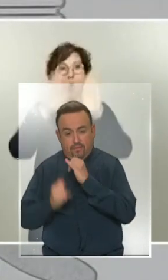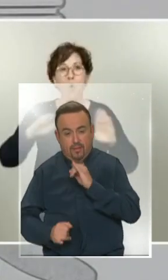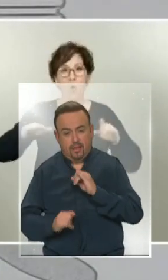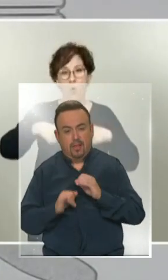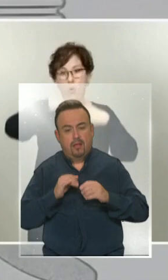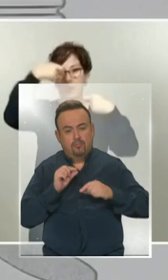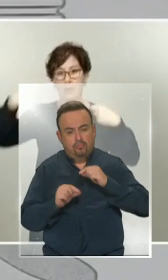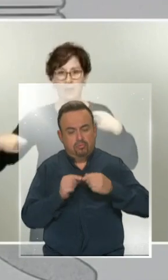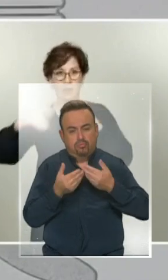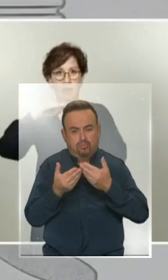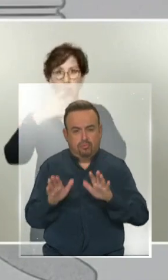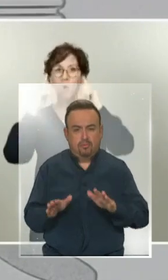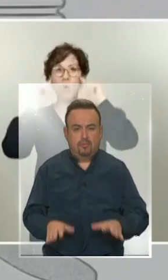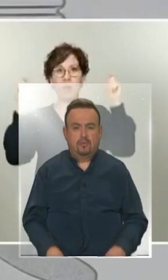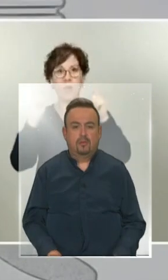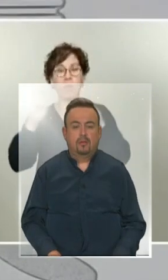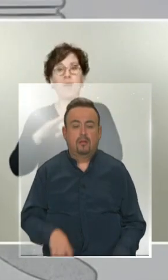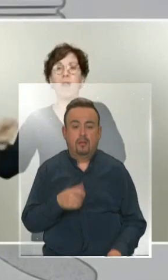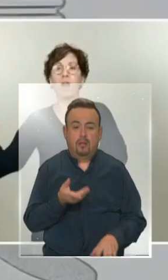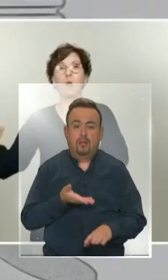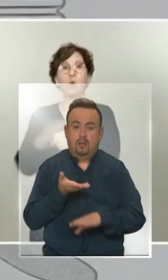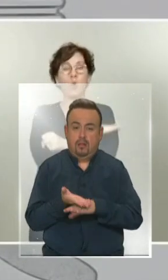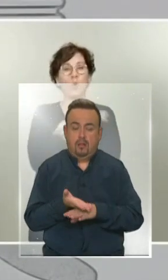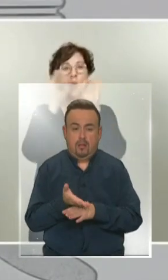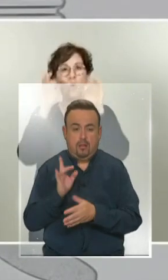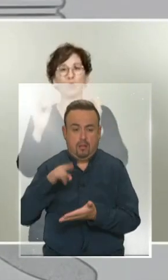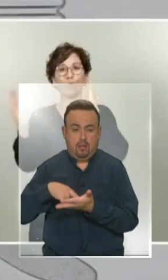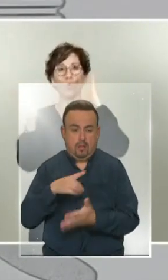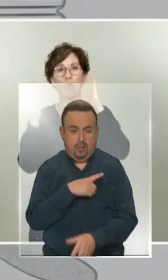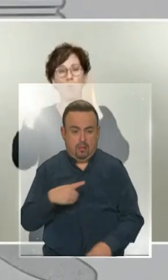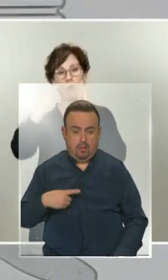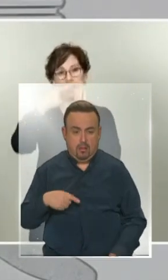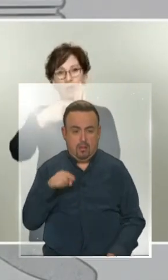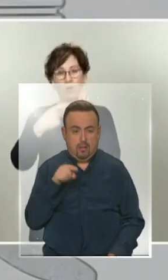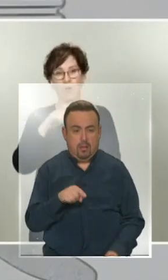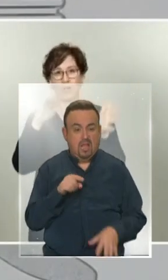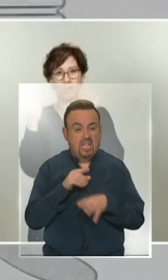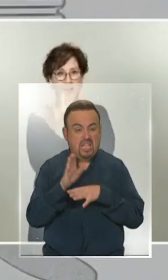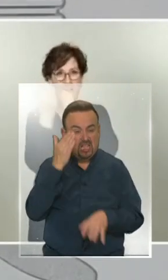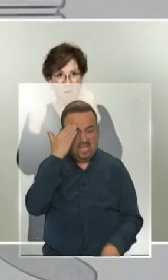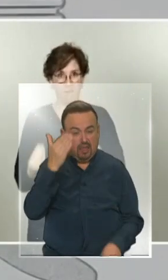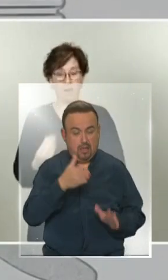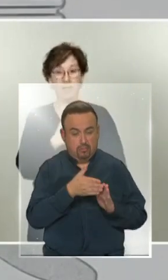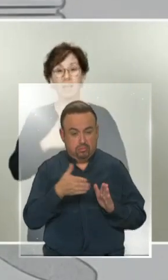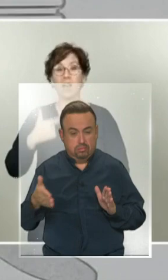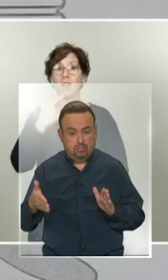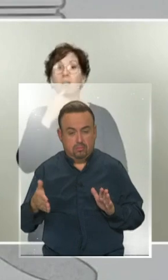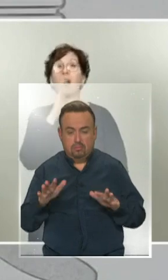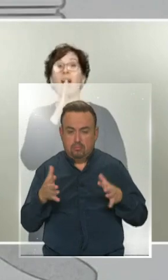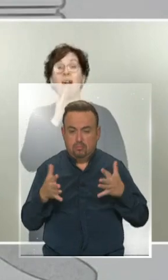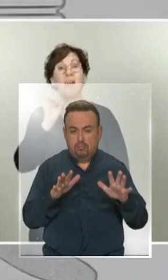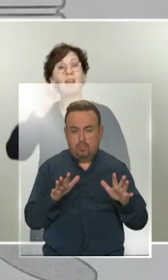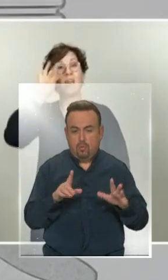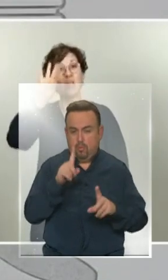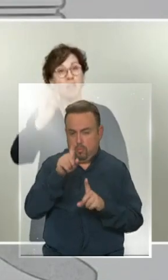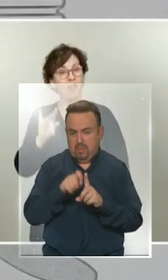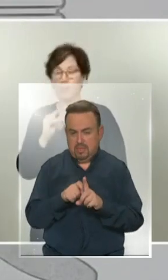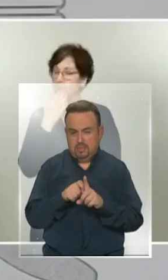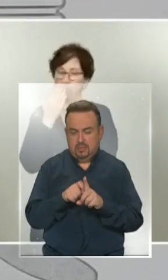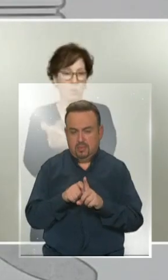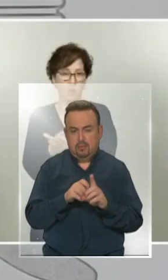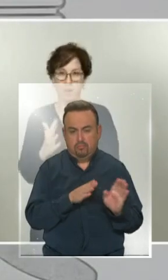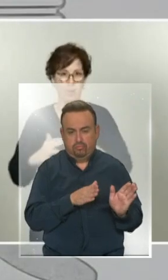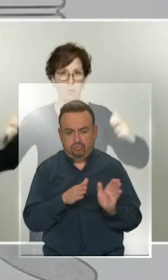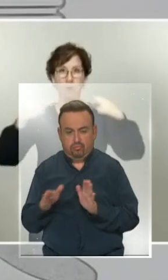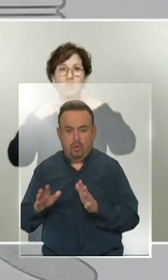escalada por eso vamos a solicitar al congreso de los diputados que en lugar de ser 15 días a alrededor de un mes la